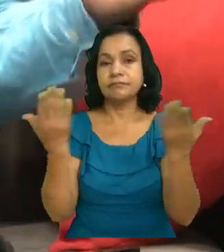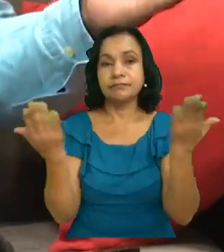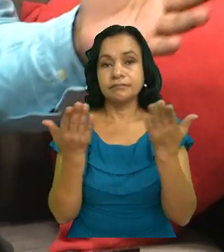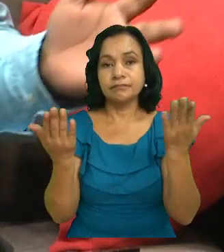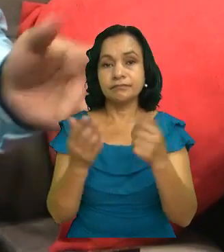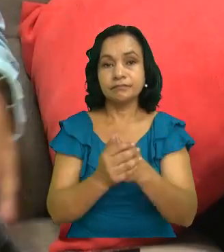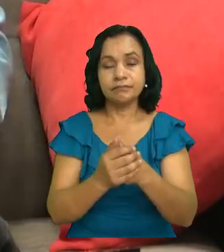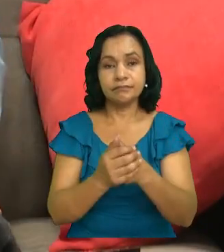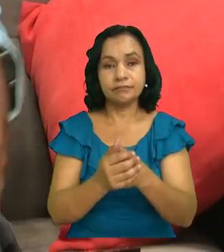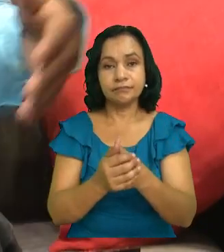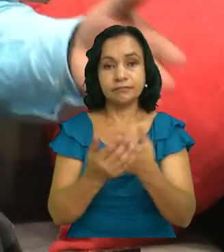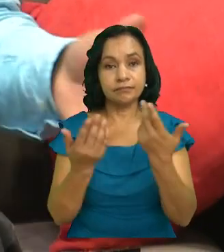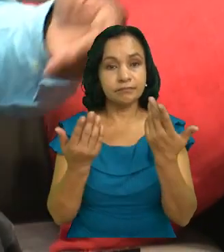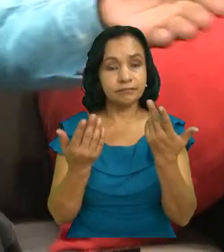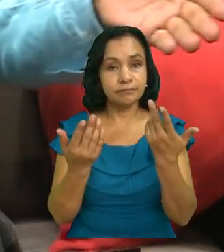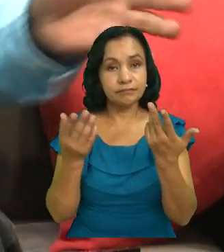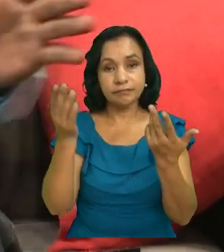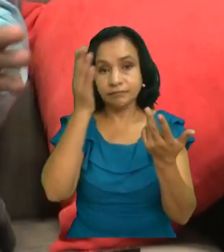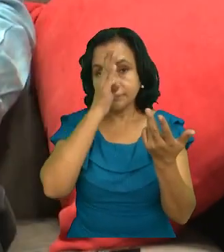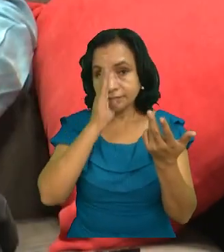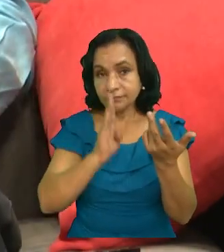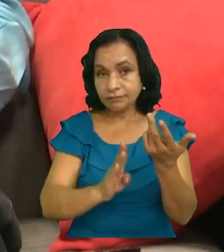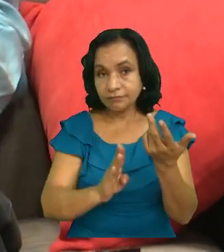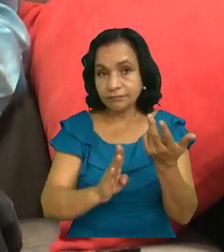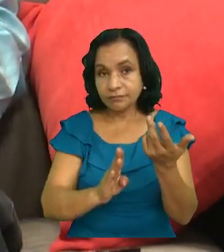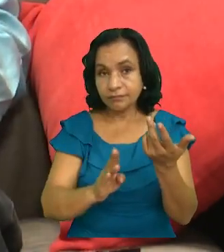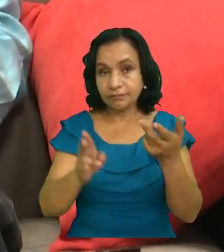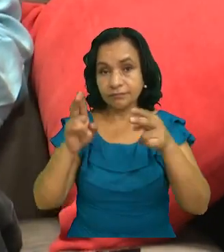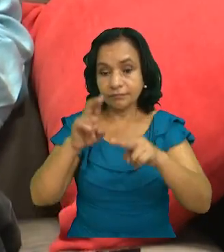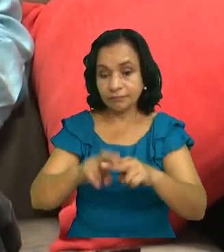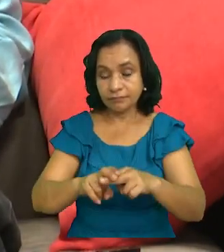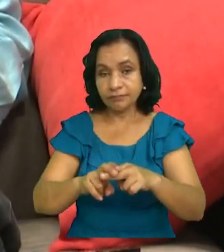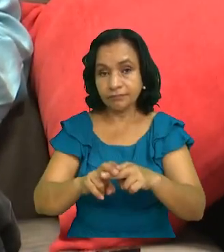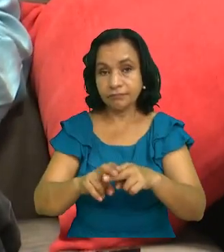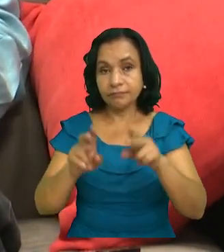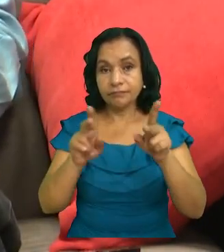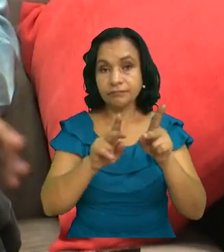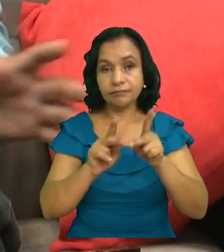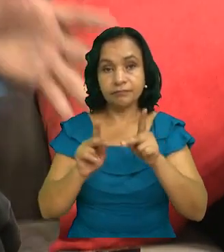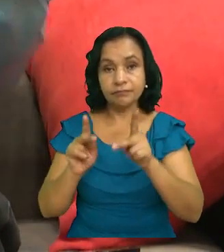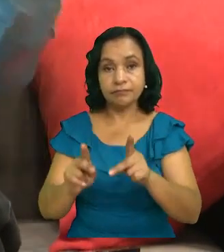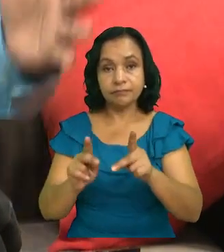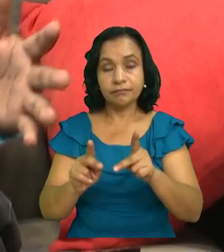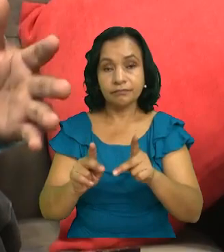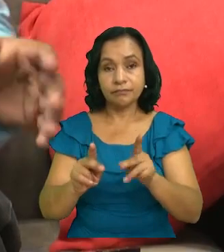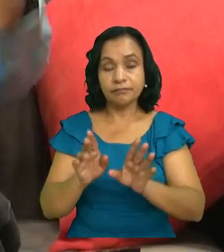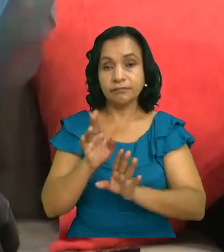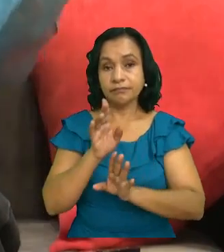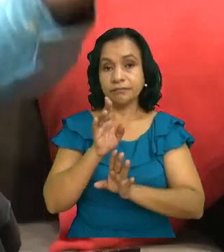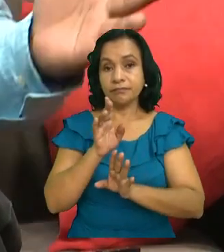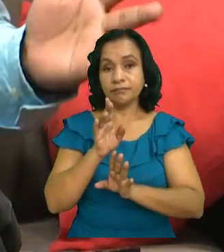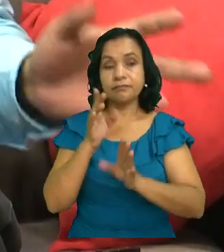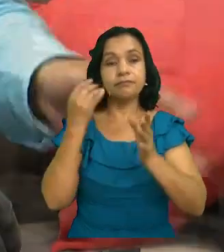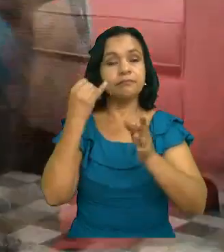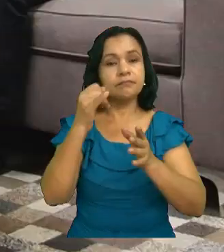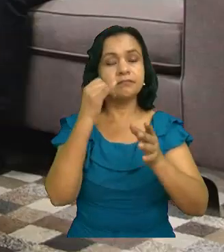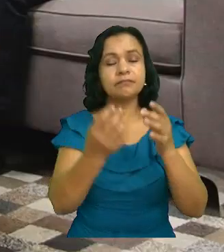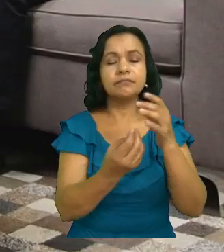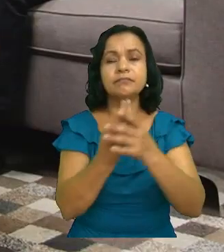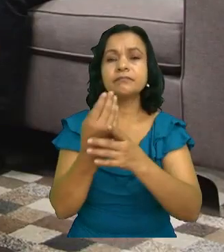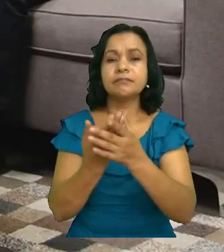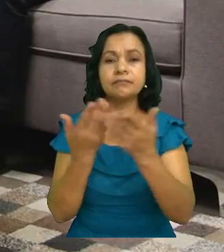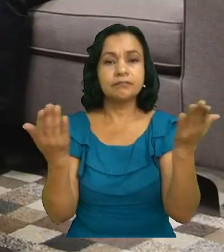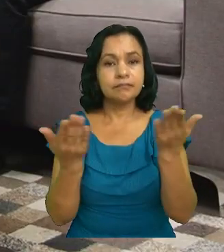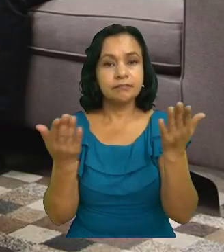mito, productivo, productivo, pero a la hora de sentarse y facilitar las condiciones al productor, todo el mundo se quedaba en la parte, sí, es que somos productivos, sí, es que